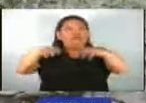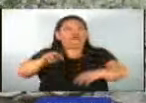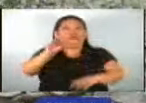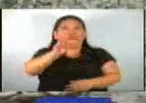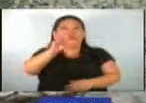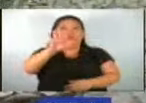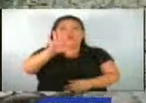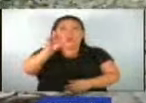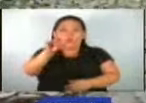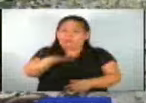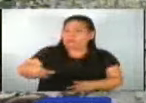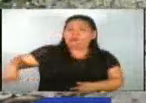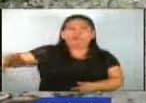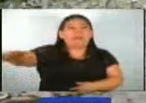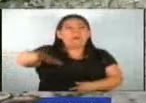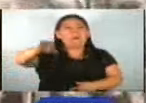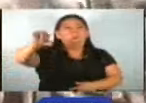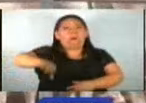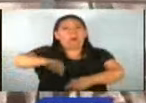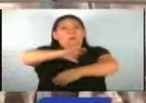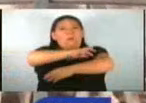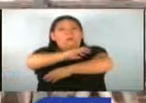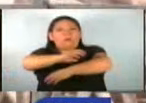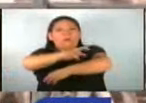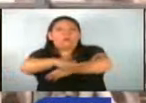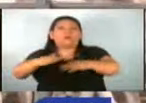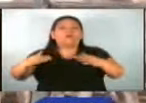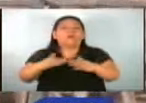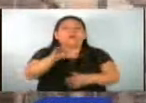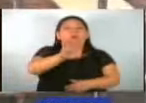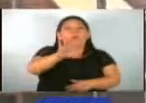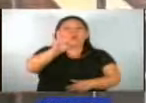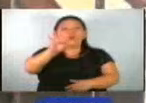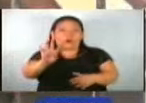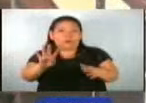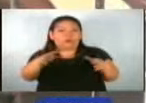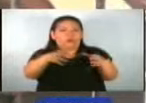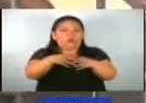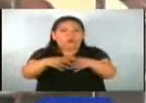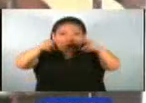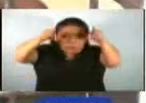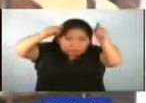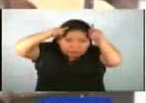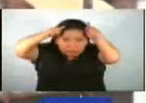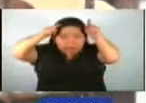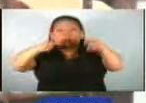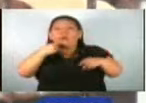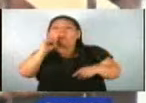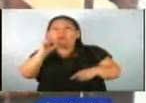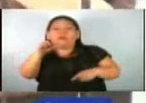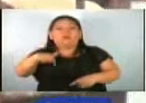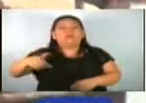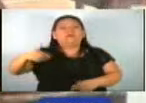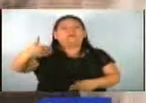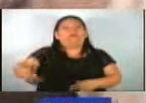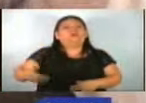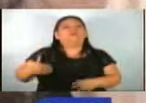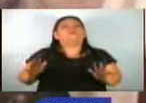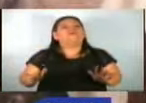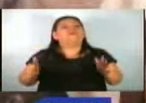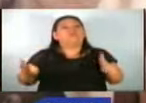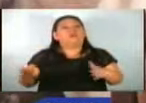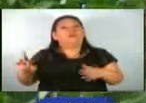manzanas de frutas y hortalizas dañadas, además de la pérdida de 54 cabezas de ganado. En cuanto a la producción para este 2024,